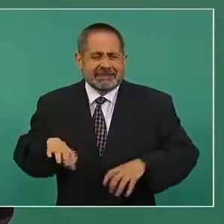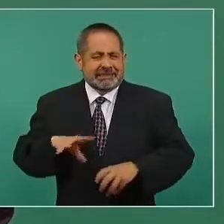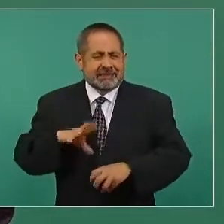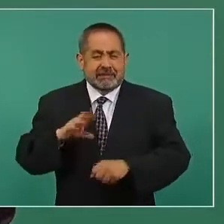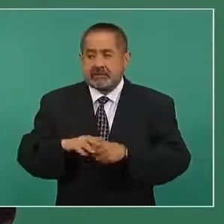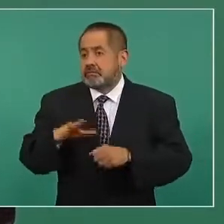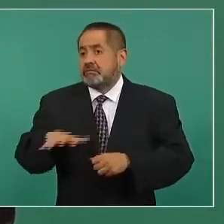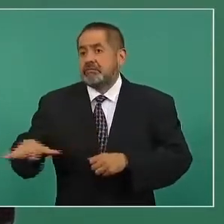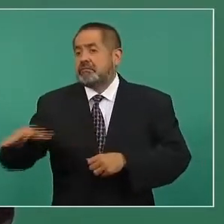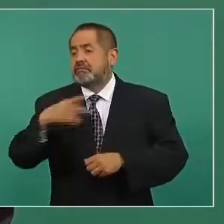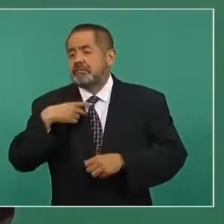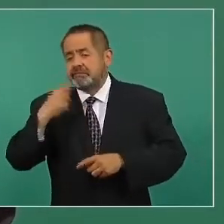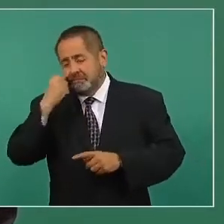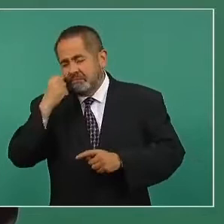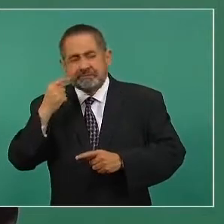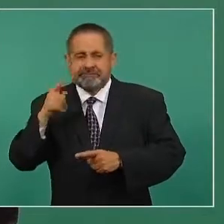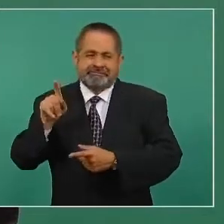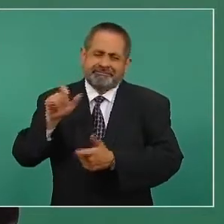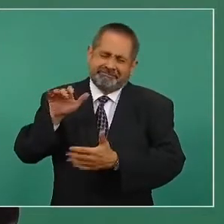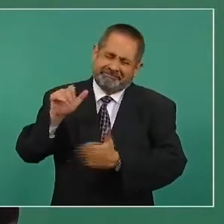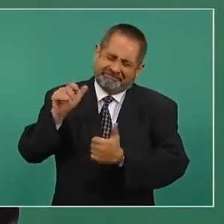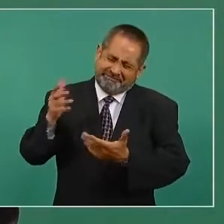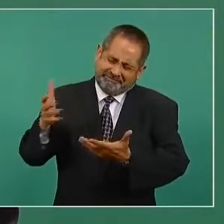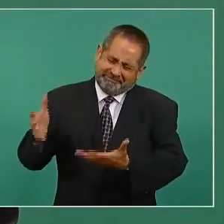robarle al pueblo,